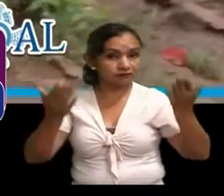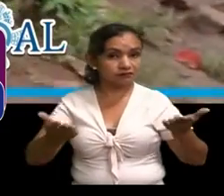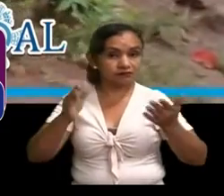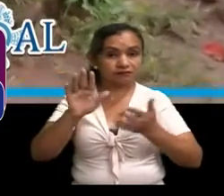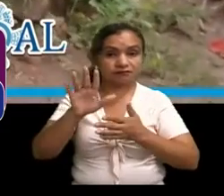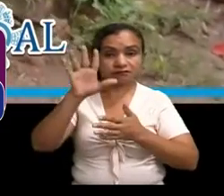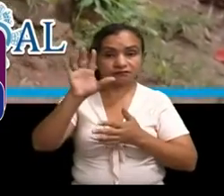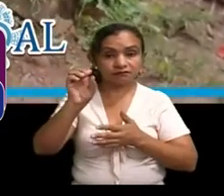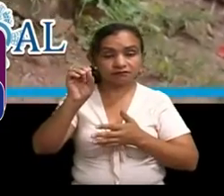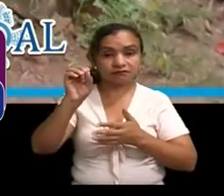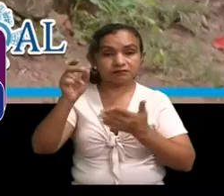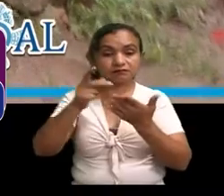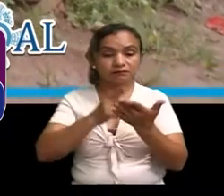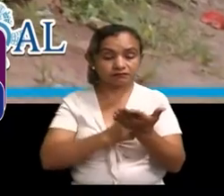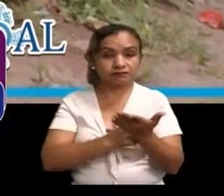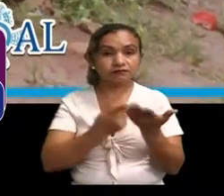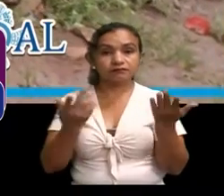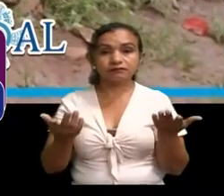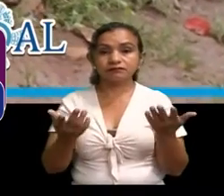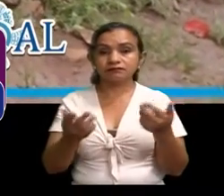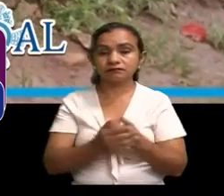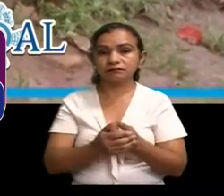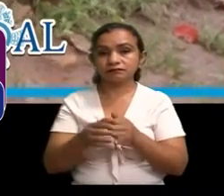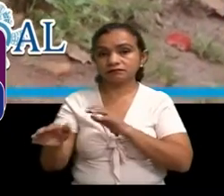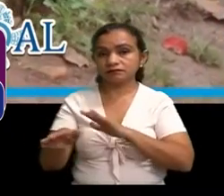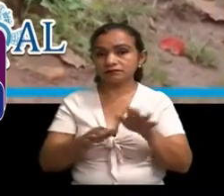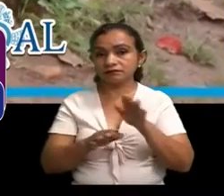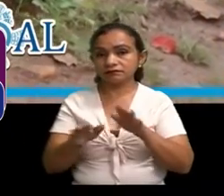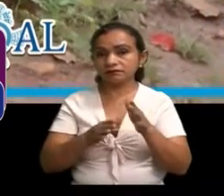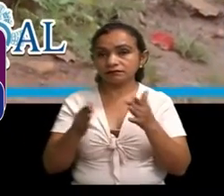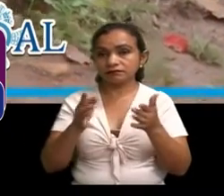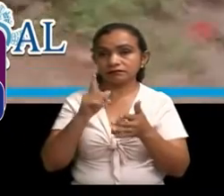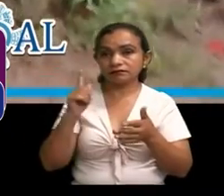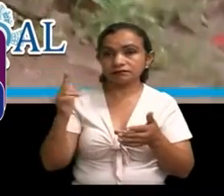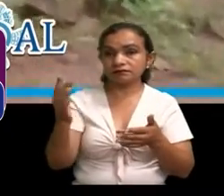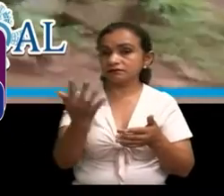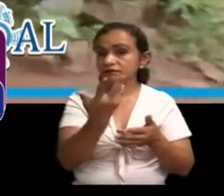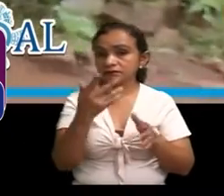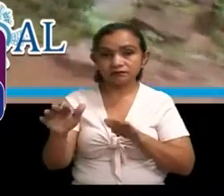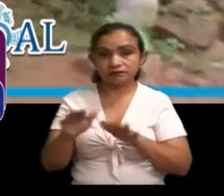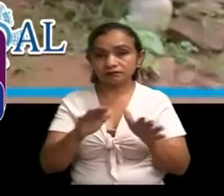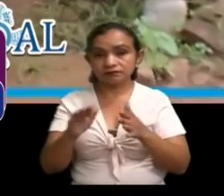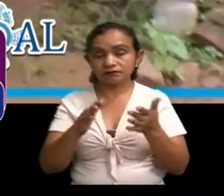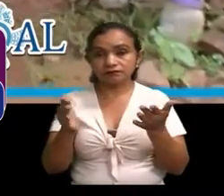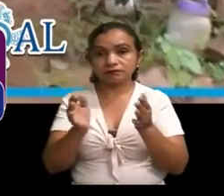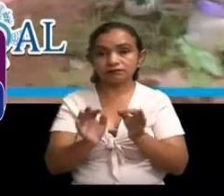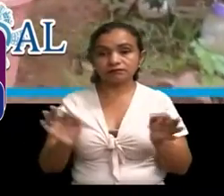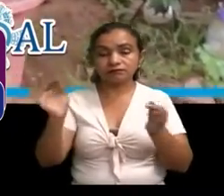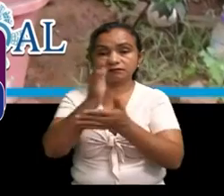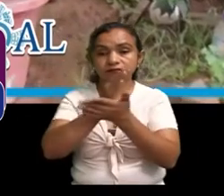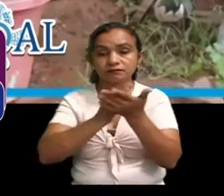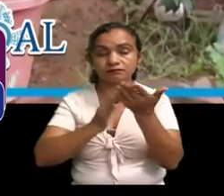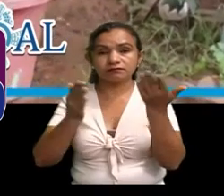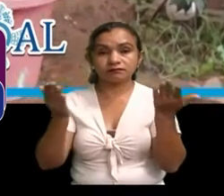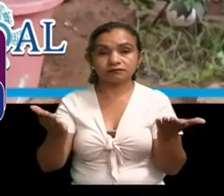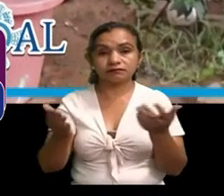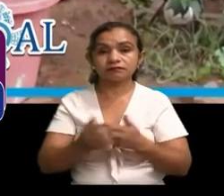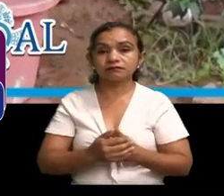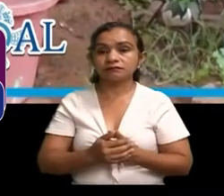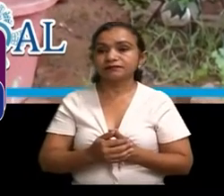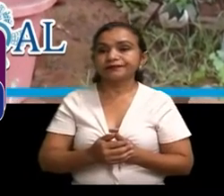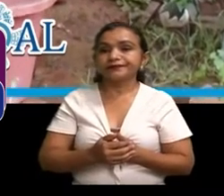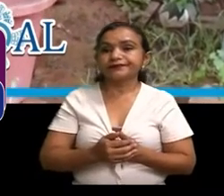50 proyectos, no pueden cubrir directamente todo el territorio, pero se han priorizado algunas zonas. Exactamente, ahora